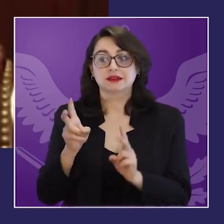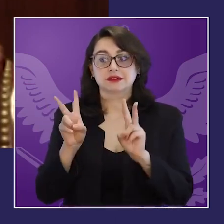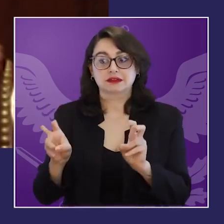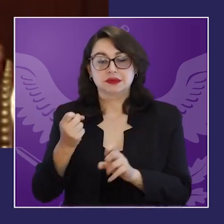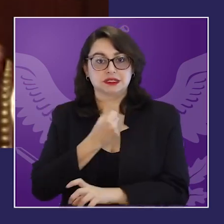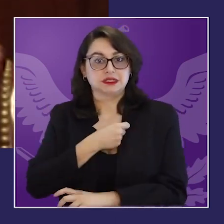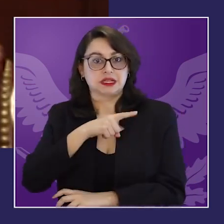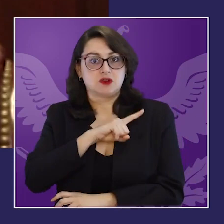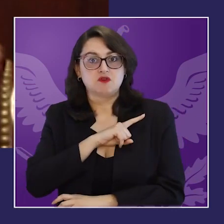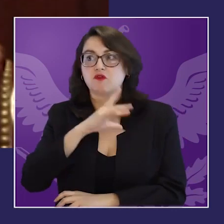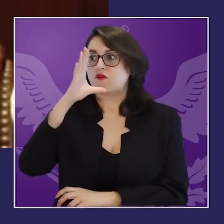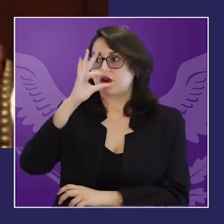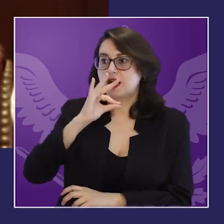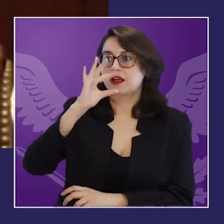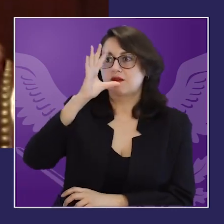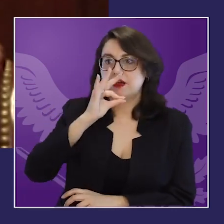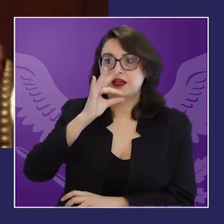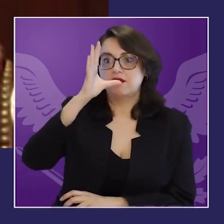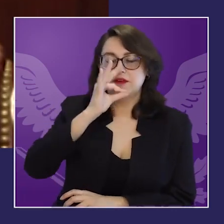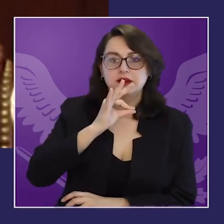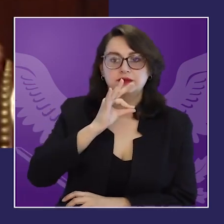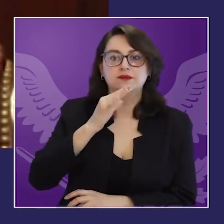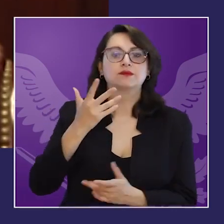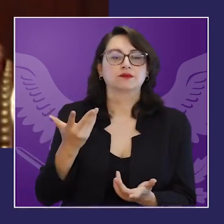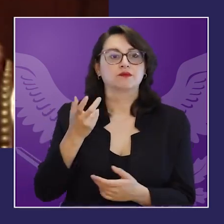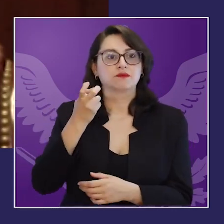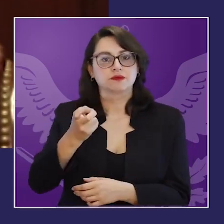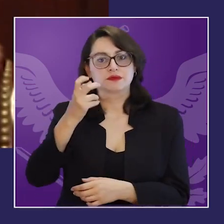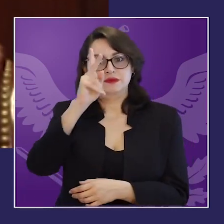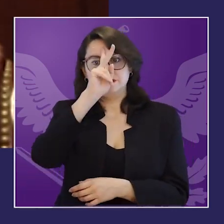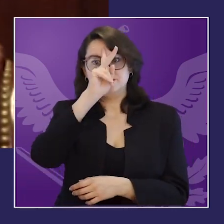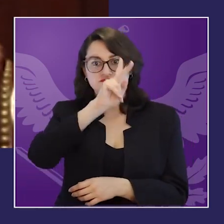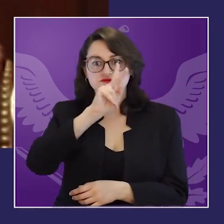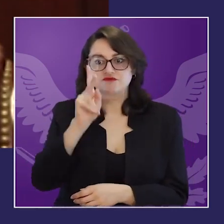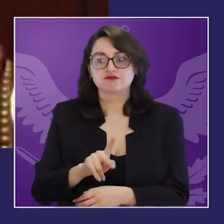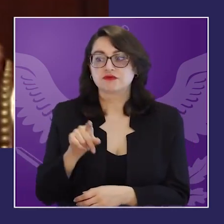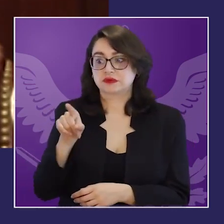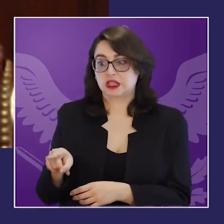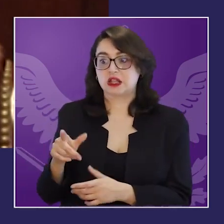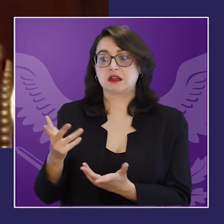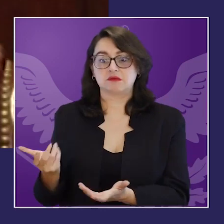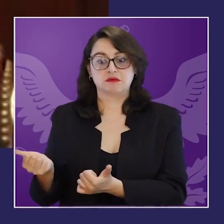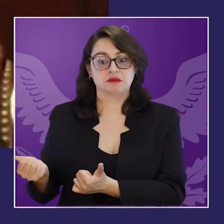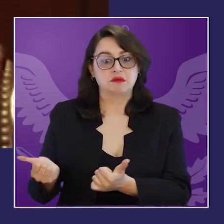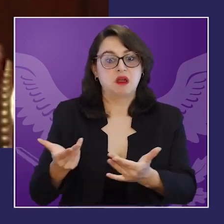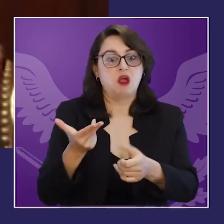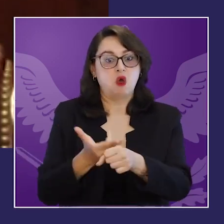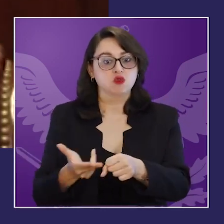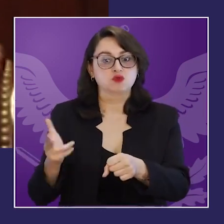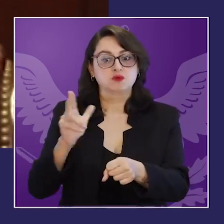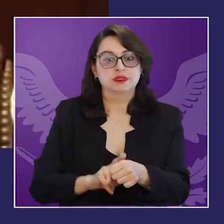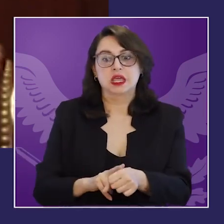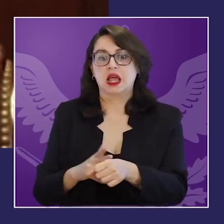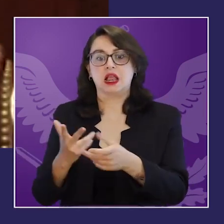así la ley misma no contempla ninguna acción en política pública en salud. Fíjense en eso, siendo además uno de